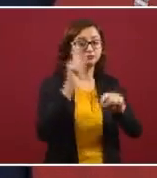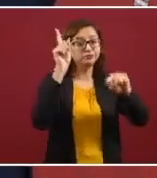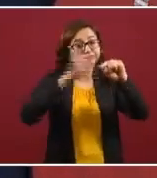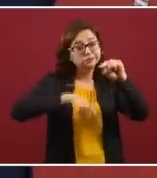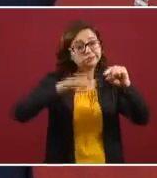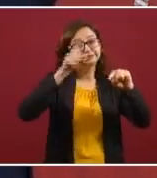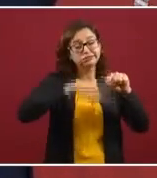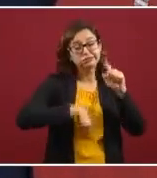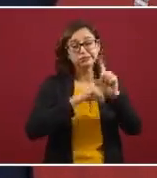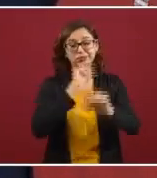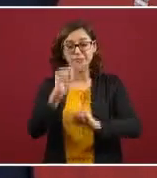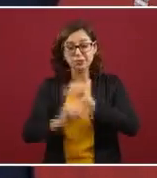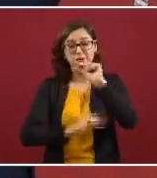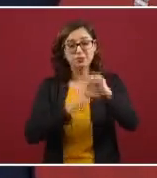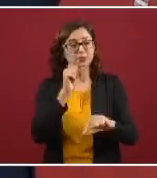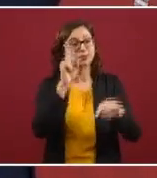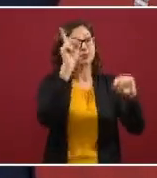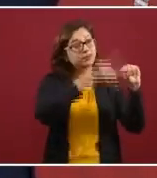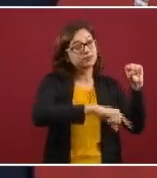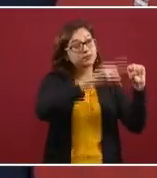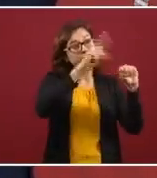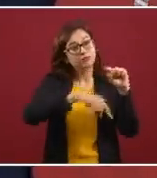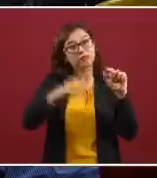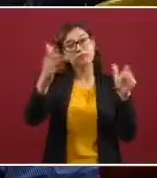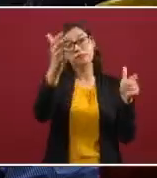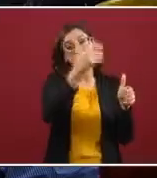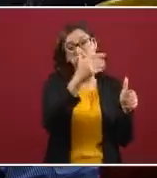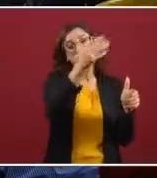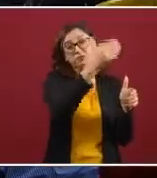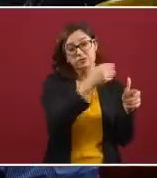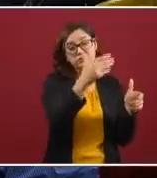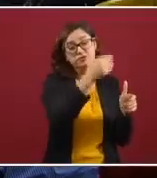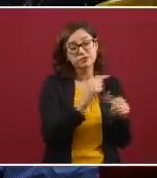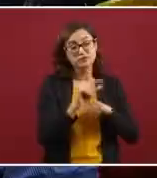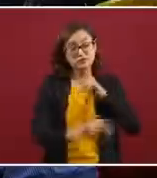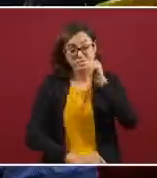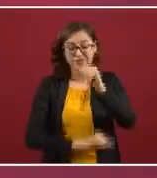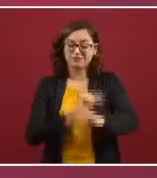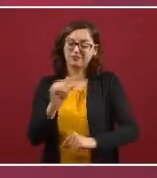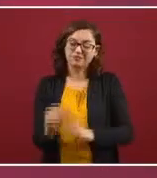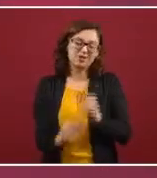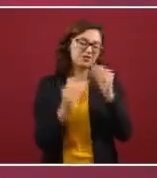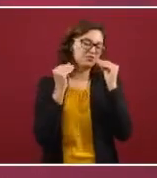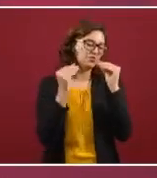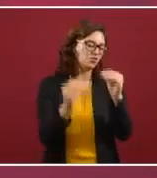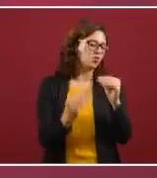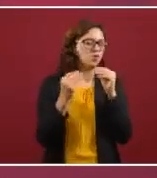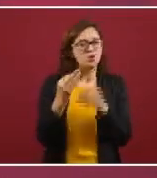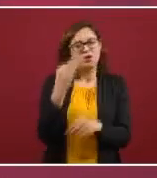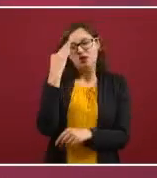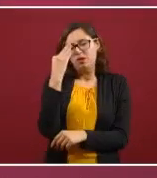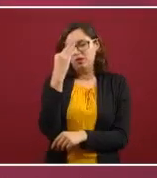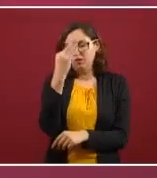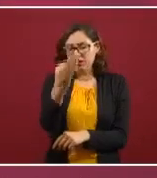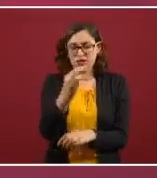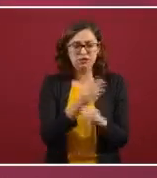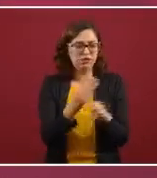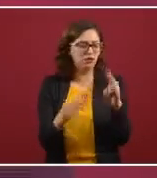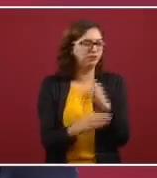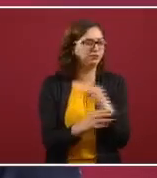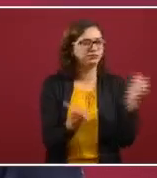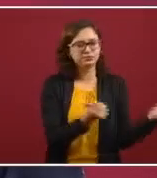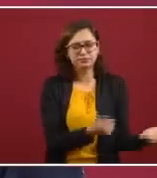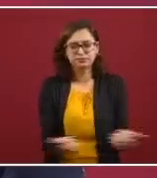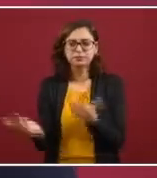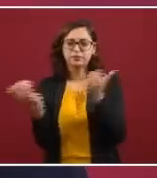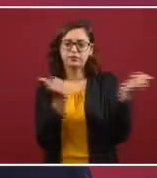desvistiendo el hospital y eso implica muchísimo movimiento de material durante varios días. Por eso tomamos la decisión que